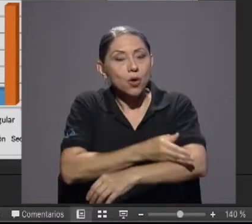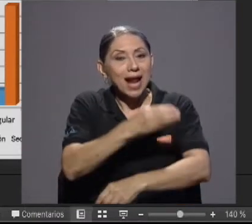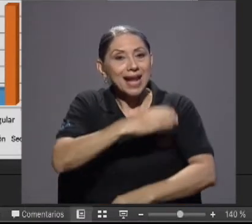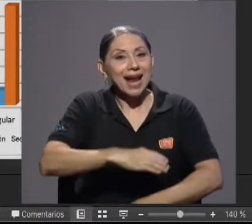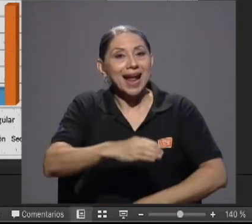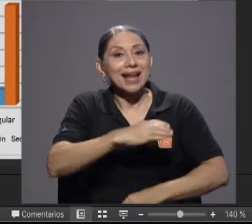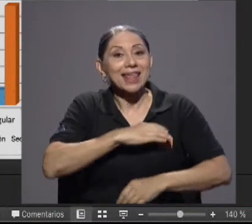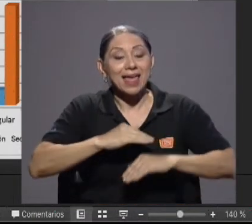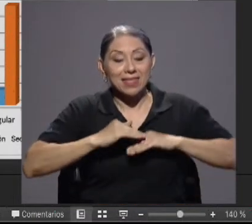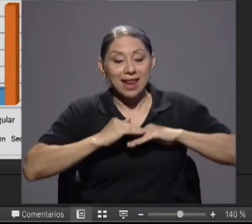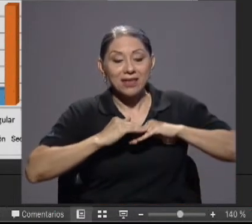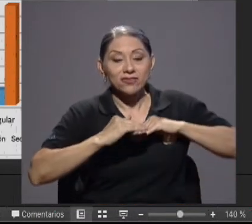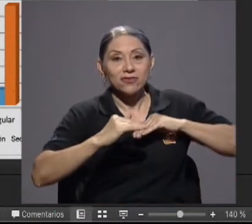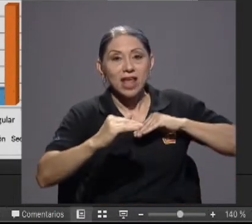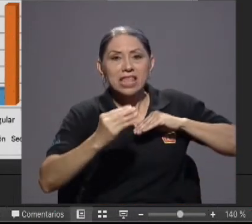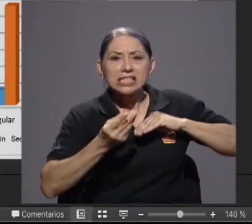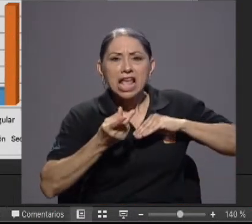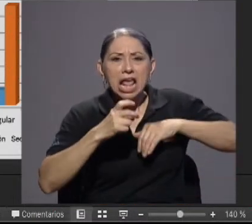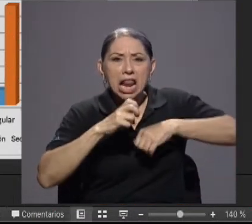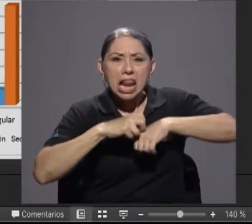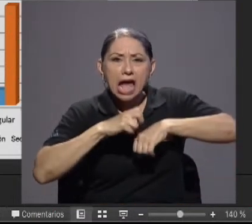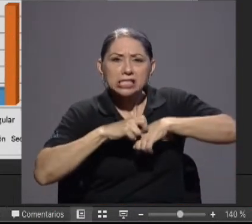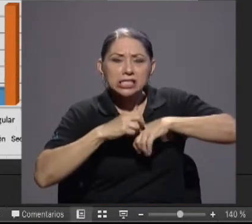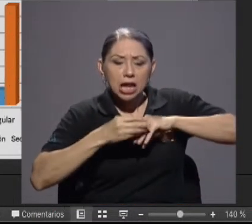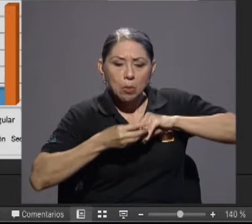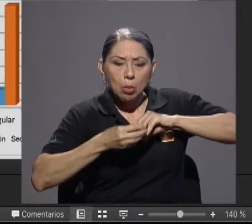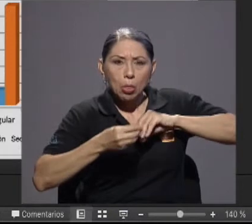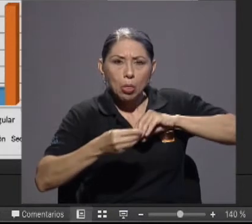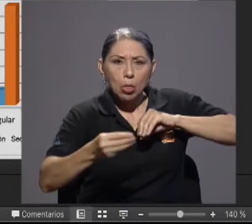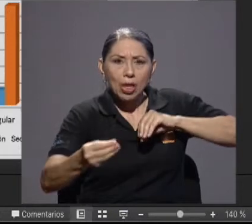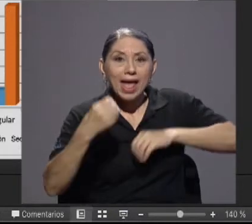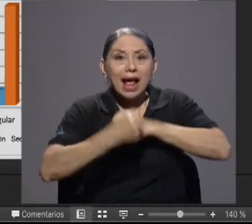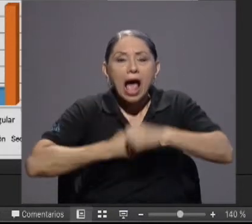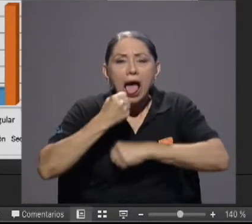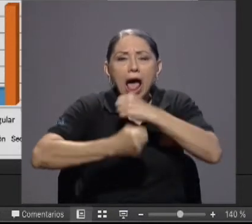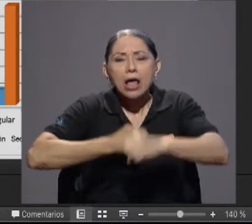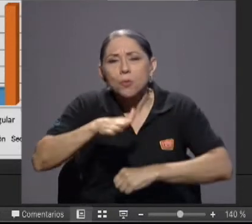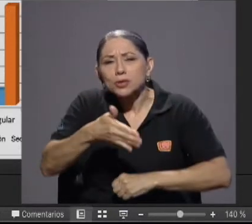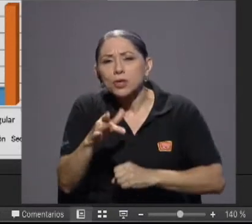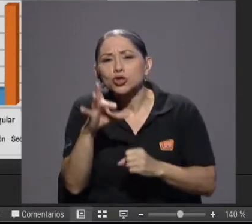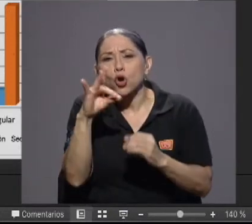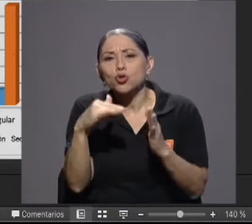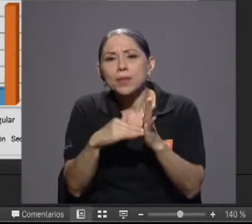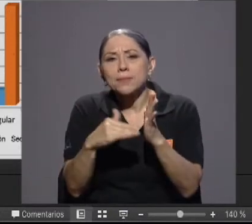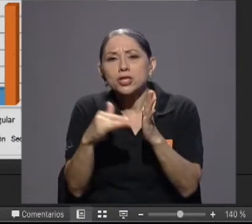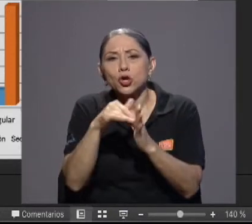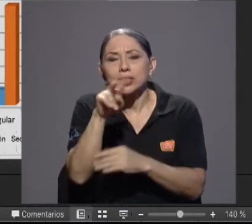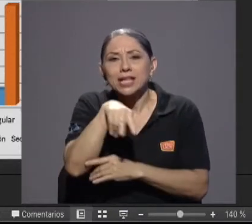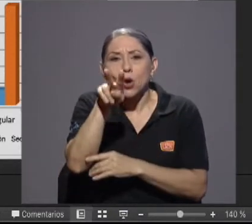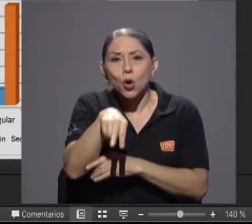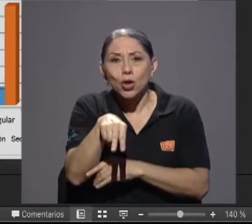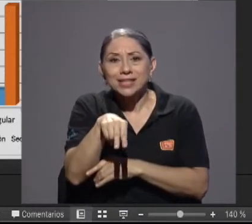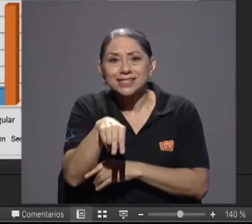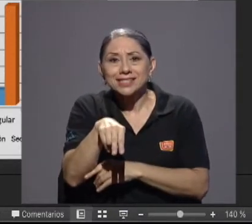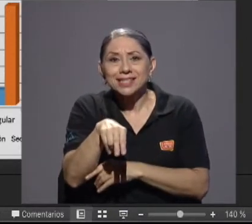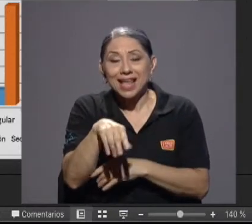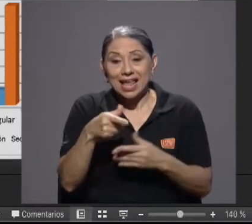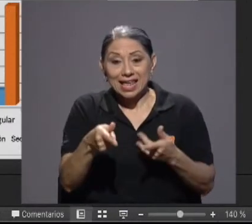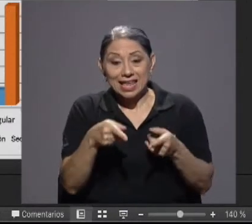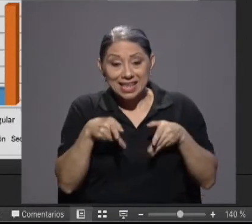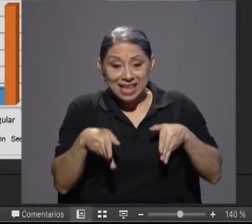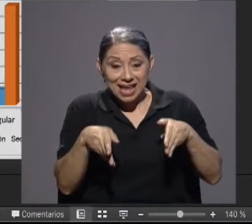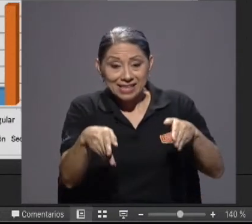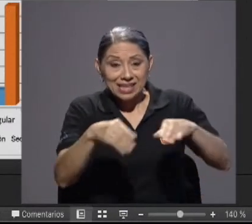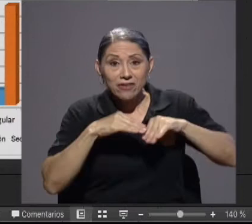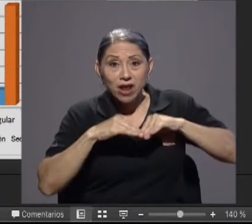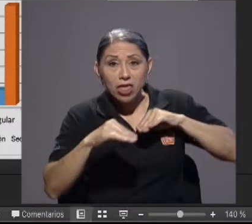lastre. En todos los años se invierten cerca de 8.000 millones de colones y la durabilidad que tienen las intervenciones de esta red